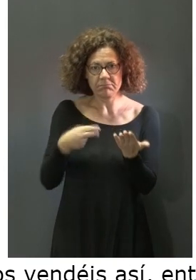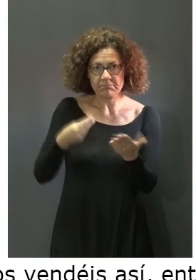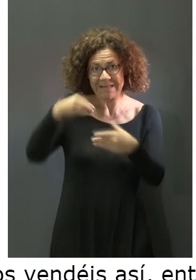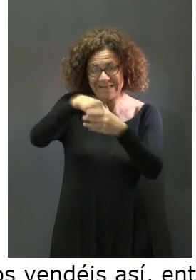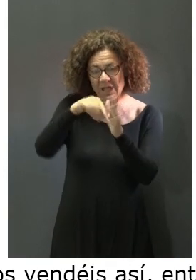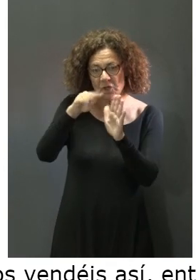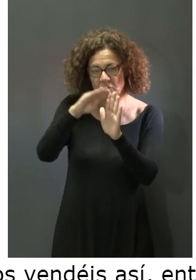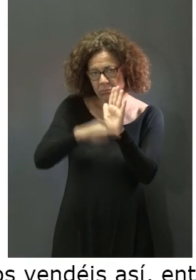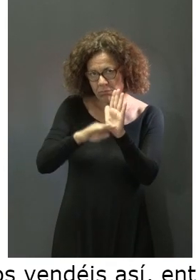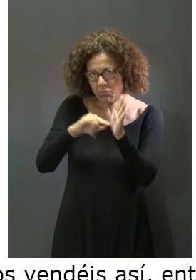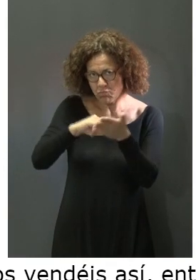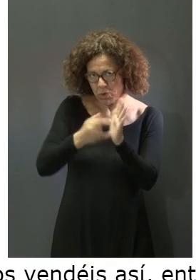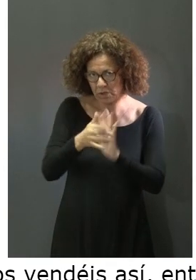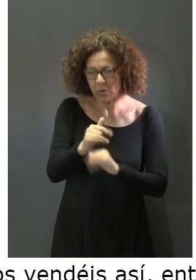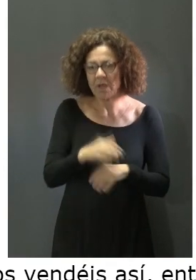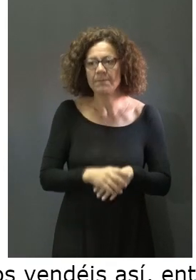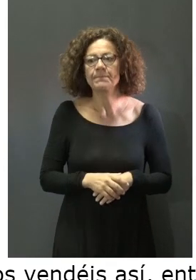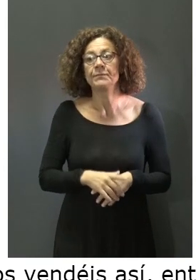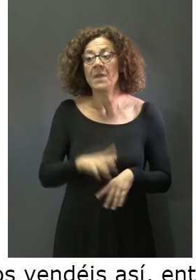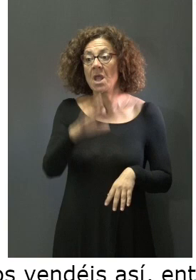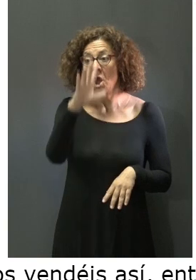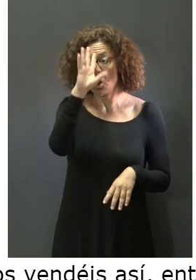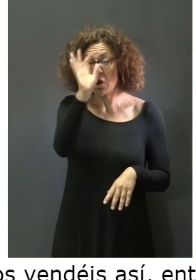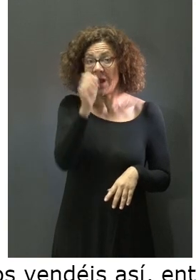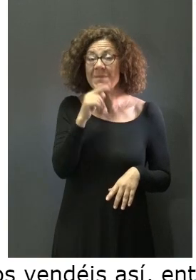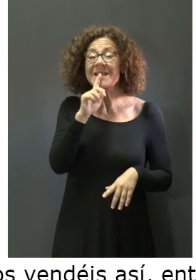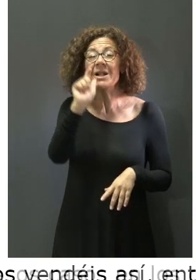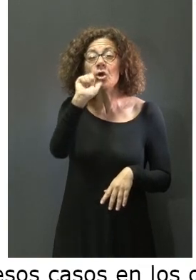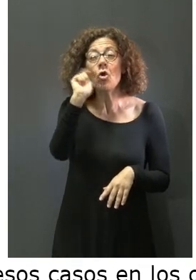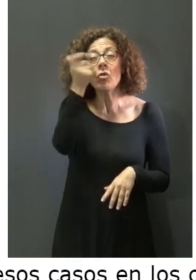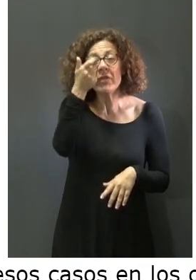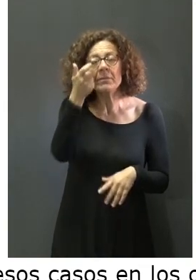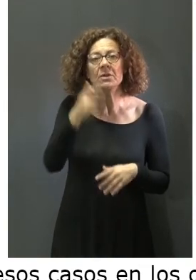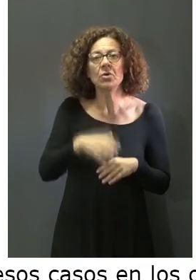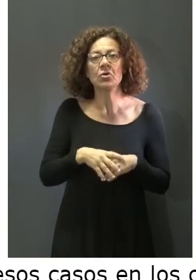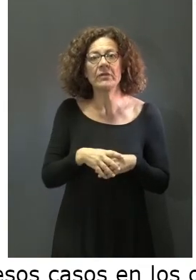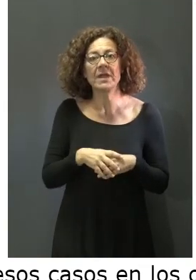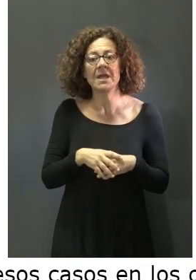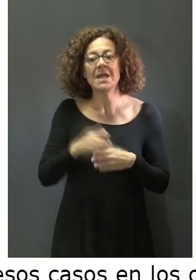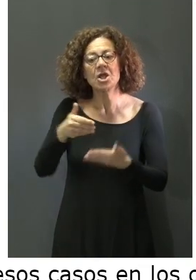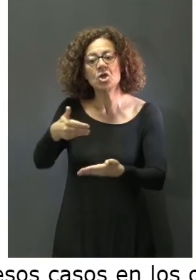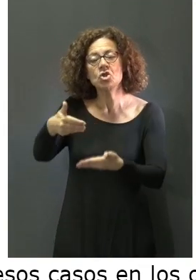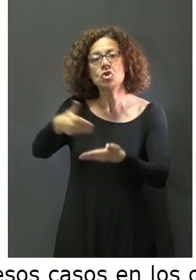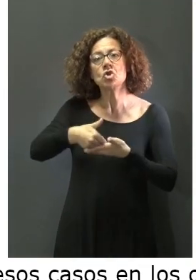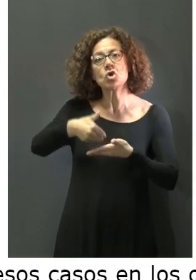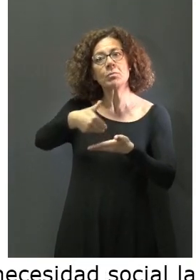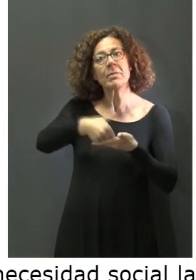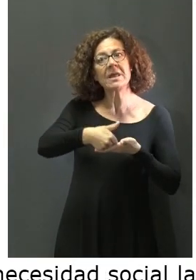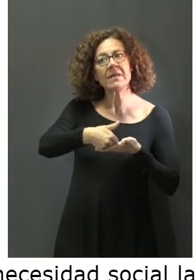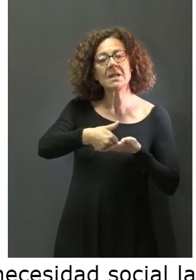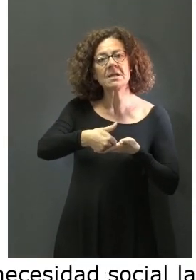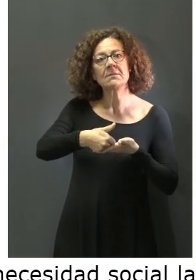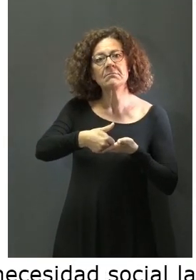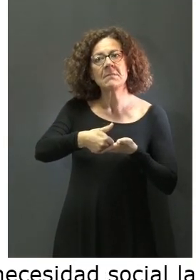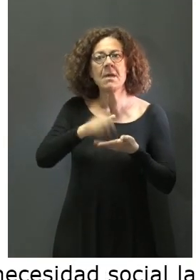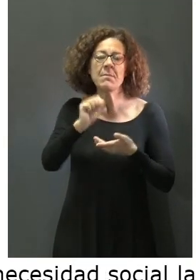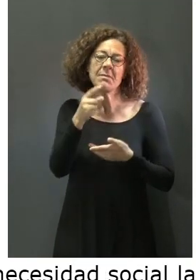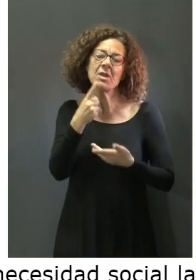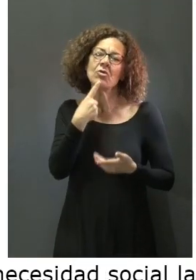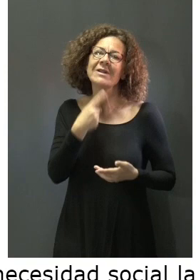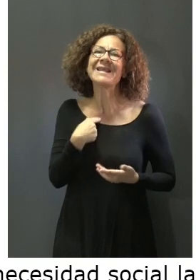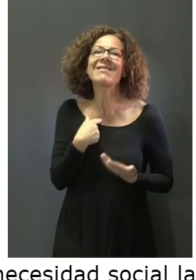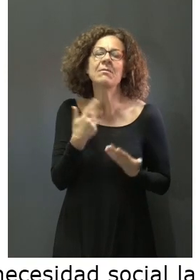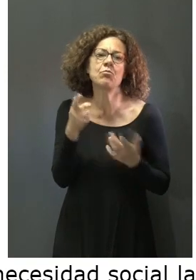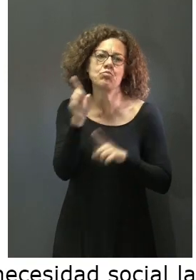proyecto. Obviamente, el concepto de venir a pedir, nos piden, nos comentan el problema.